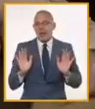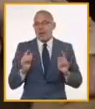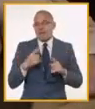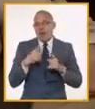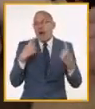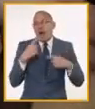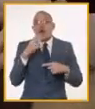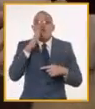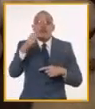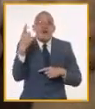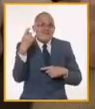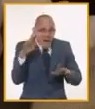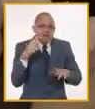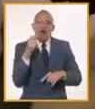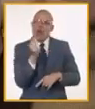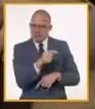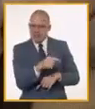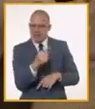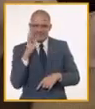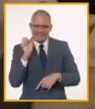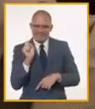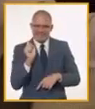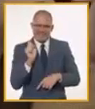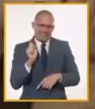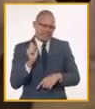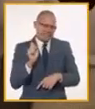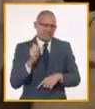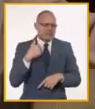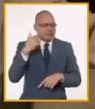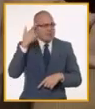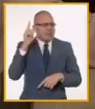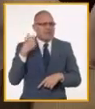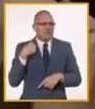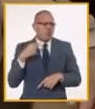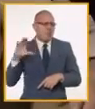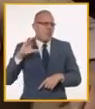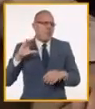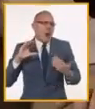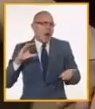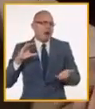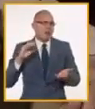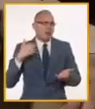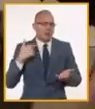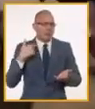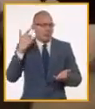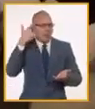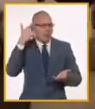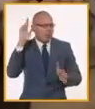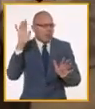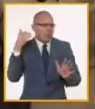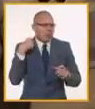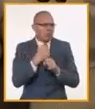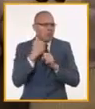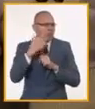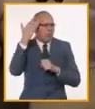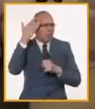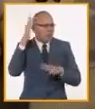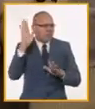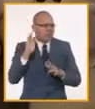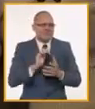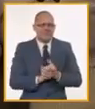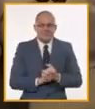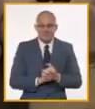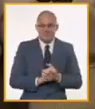preocupado. Nunca sé ni lo que he ganado, ni cuánto me pagaban, ni me preocupé nunca por eso. A mí me dijo un día, creo que fue Harry que me